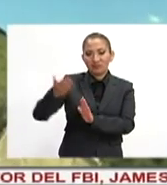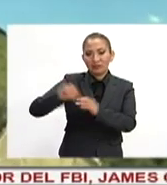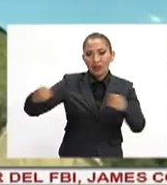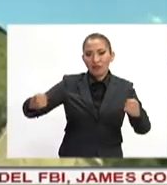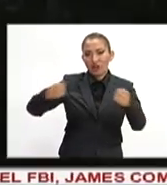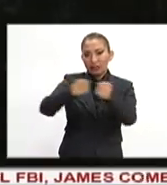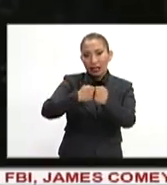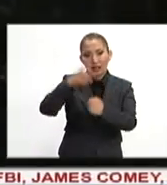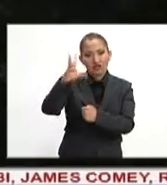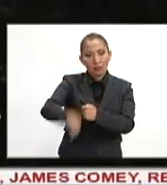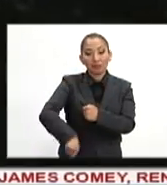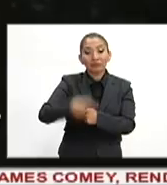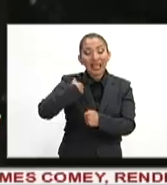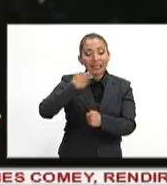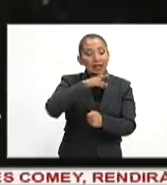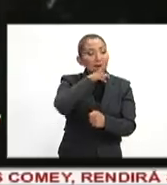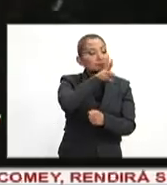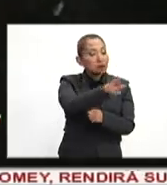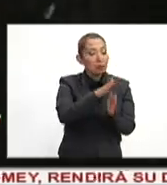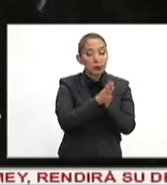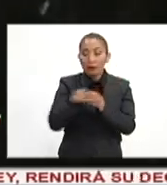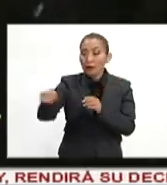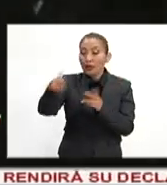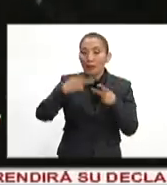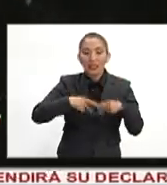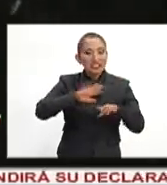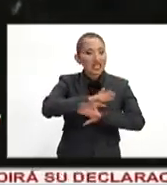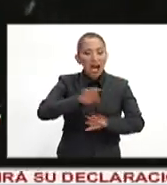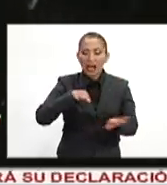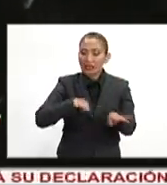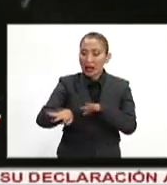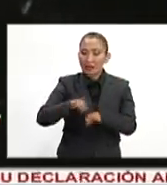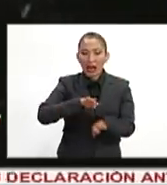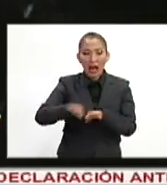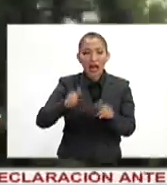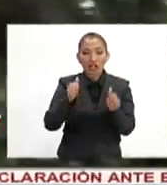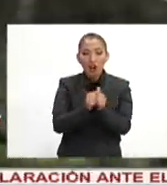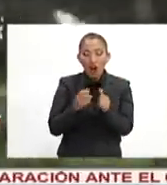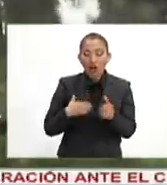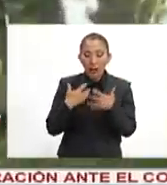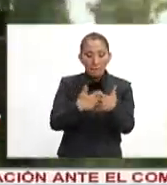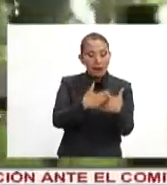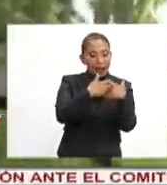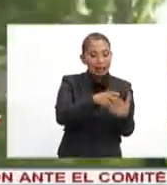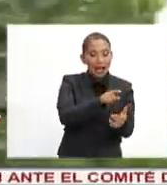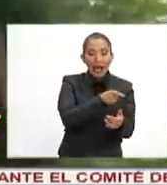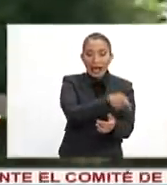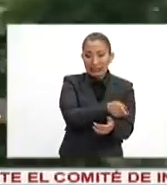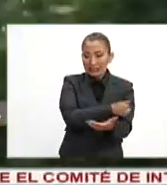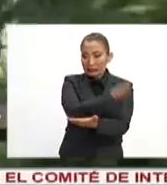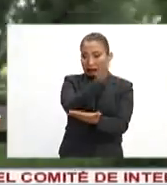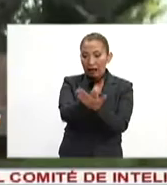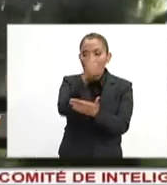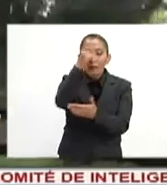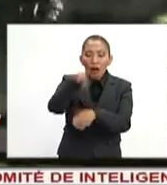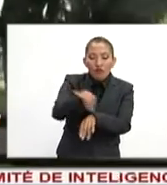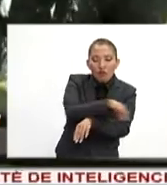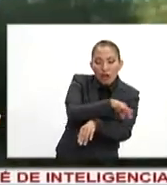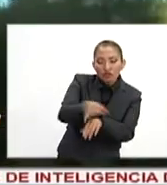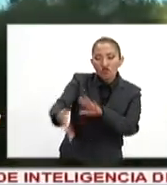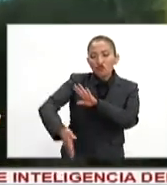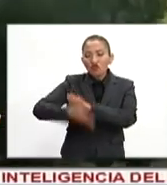frontera. Las resoluciones exhortan a los ciudadanos a dejar de trabajar con compañías que se involucren en el